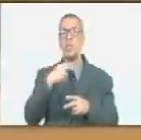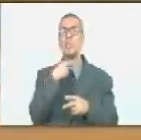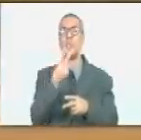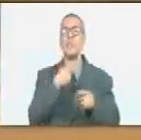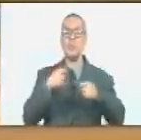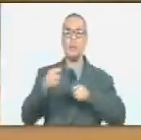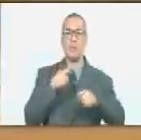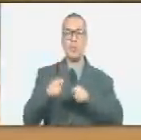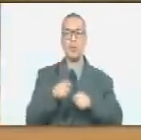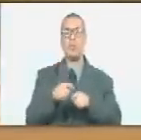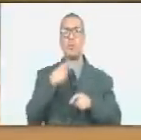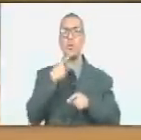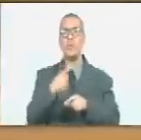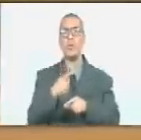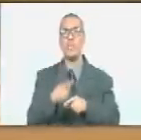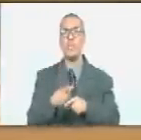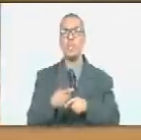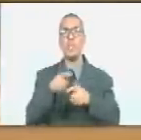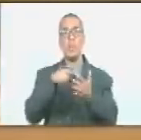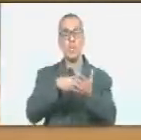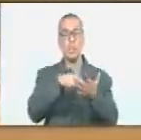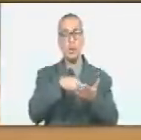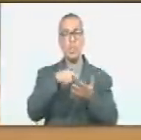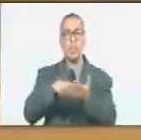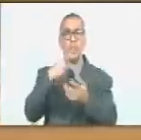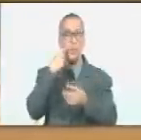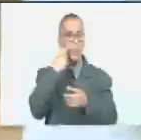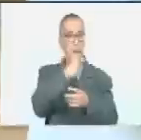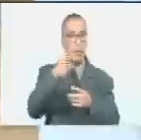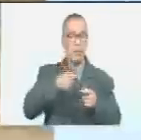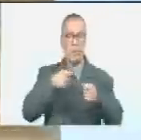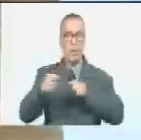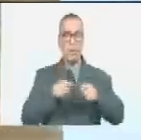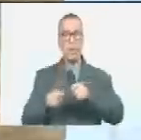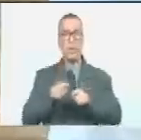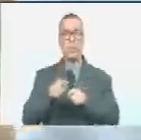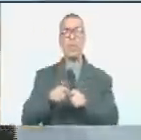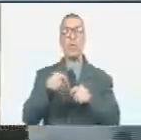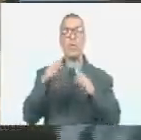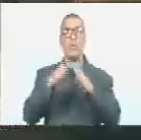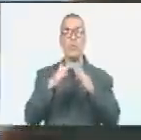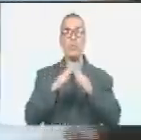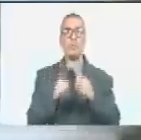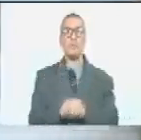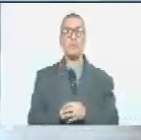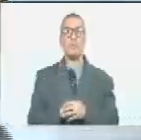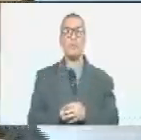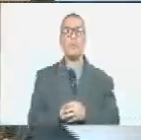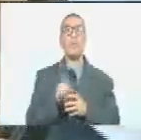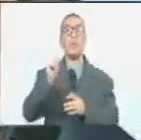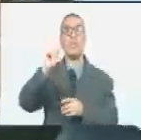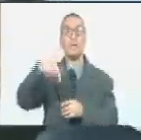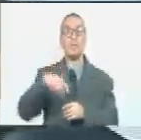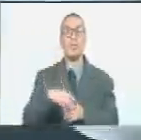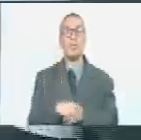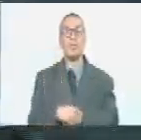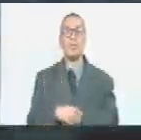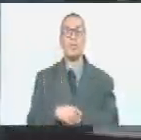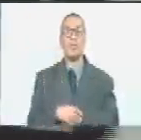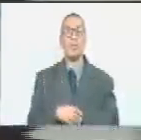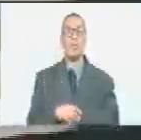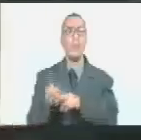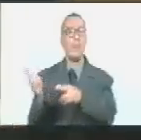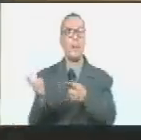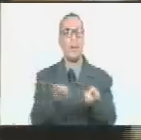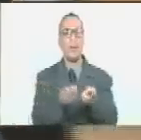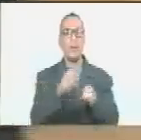del movimiento de inquilinas e inquilinos y militante de las plataformas del movimiento de pobladores, y también